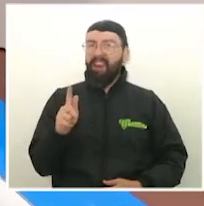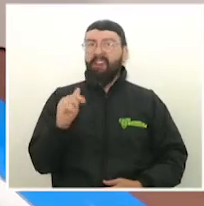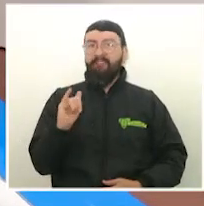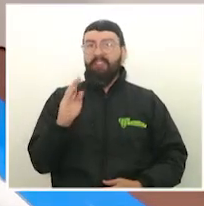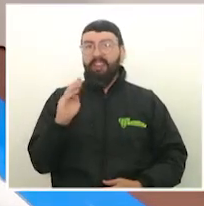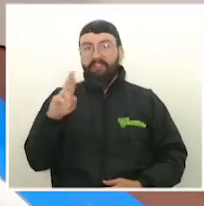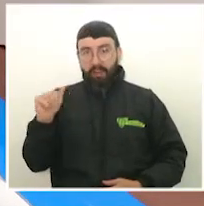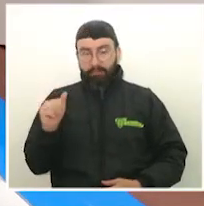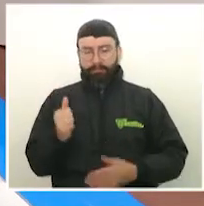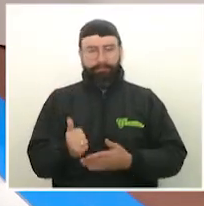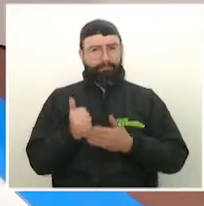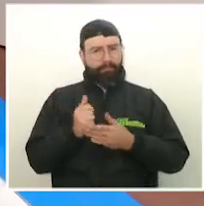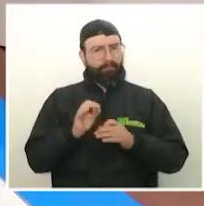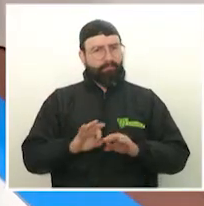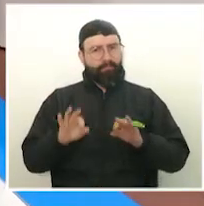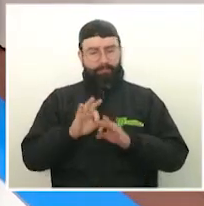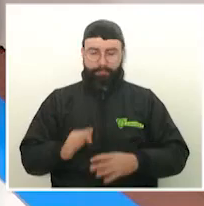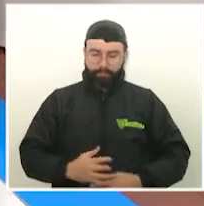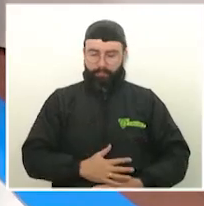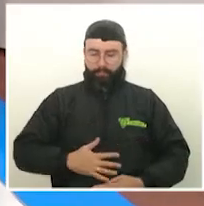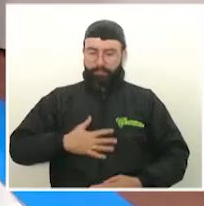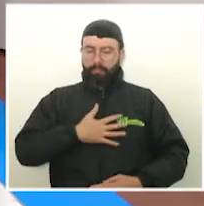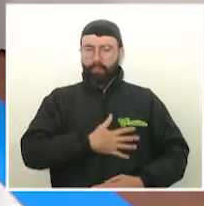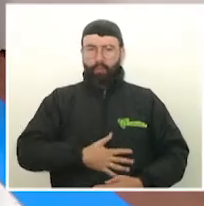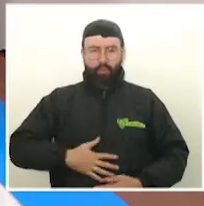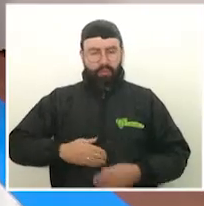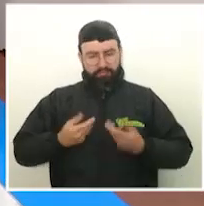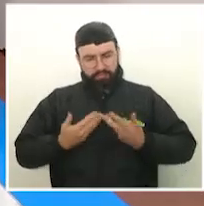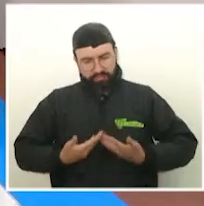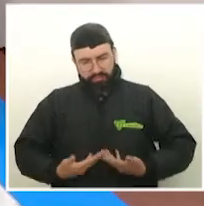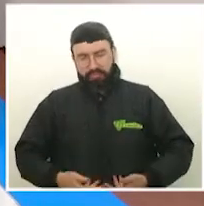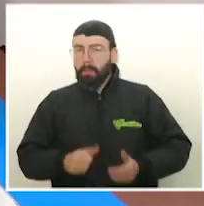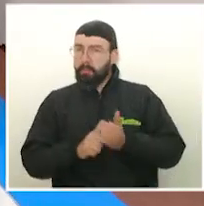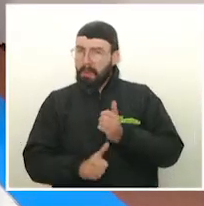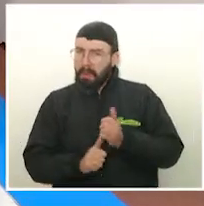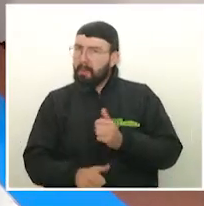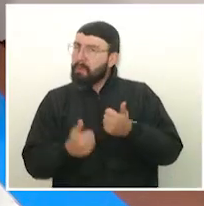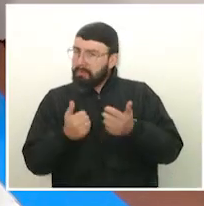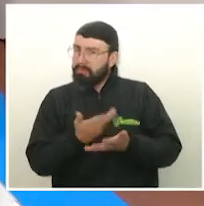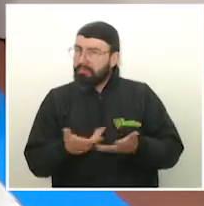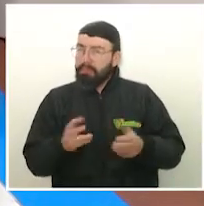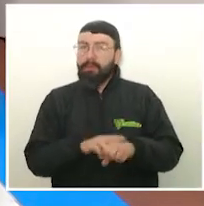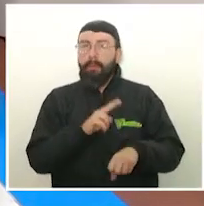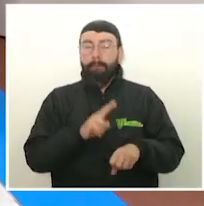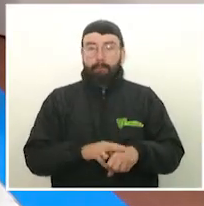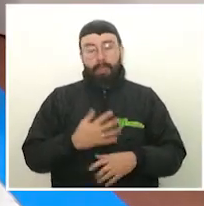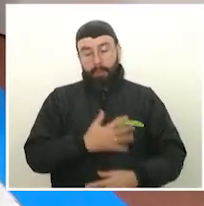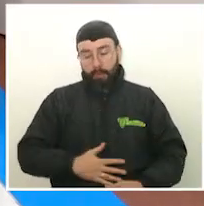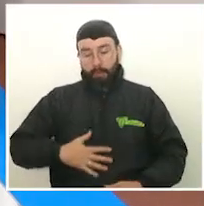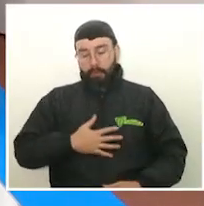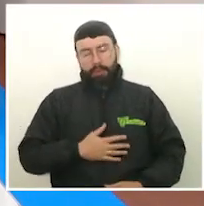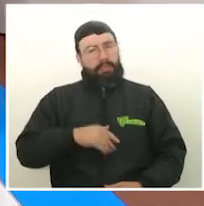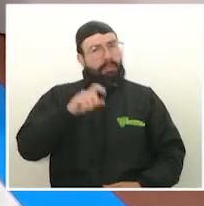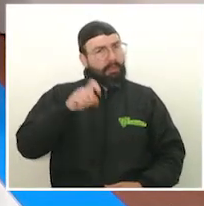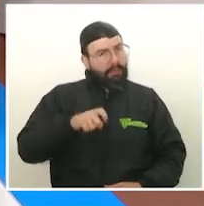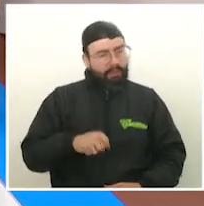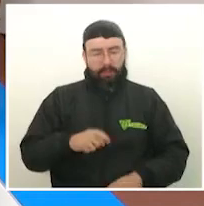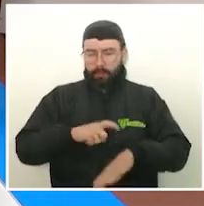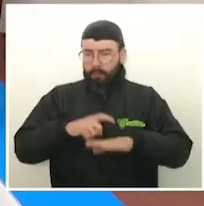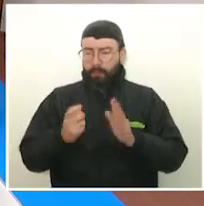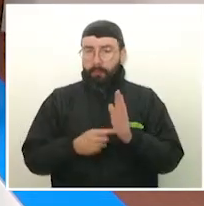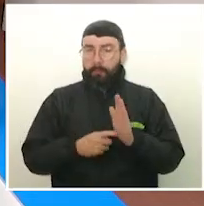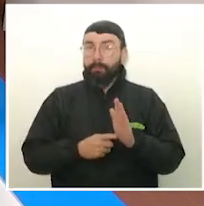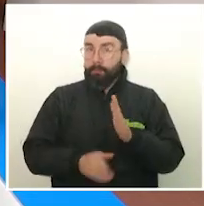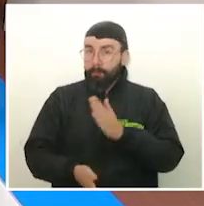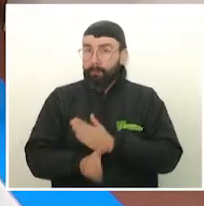con tantos procesos que estamos viendo en nuestro tracto digestivo. Y desde la parte gástrica que también necesitamos complementar. Así que seguimos en Conexión